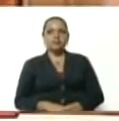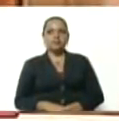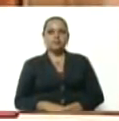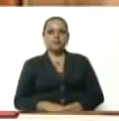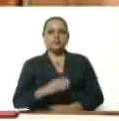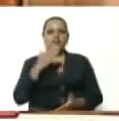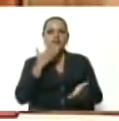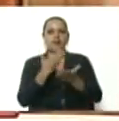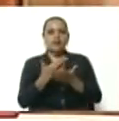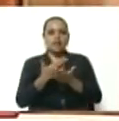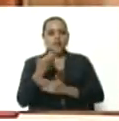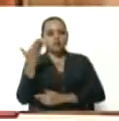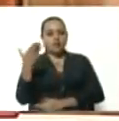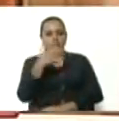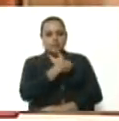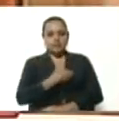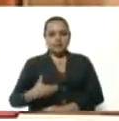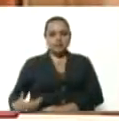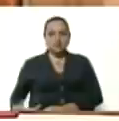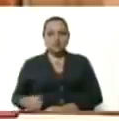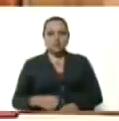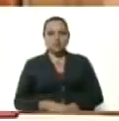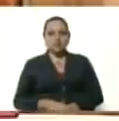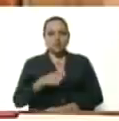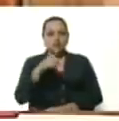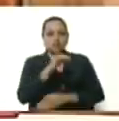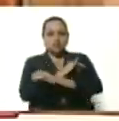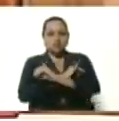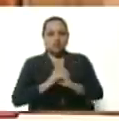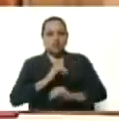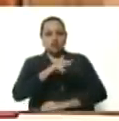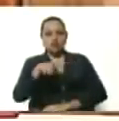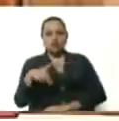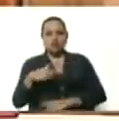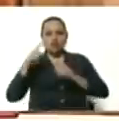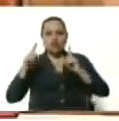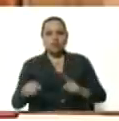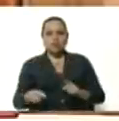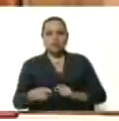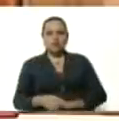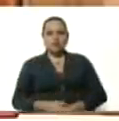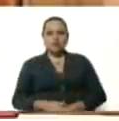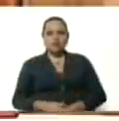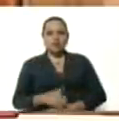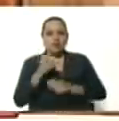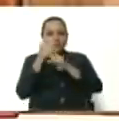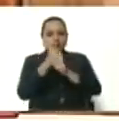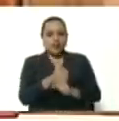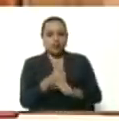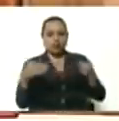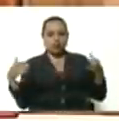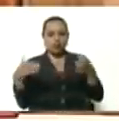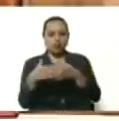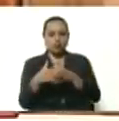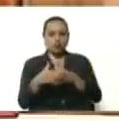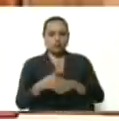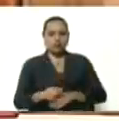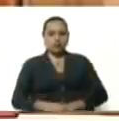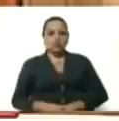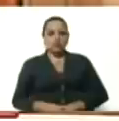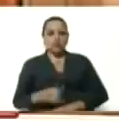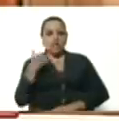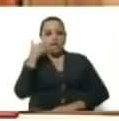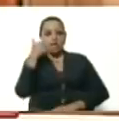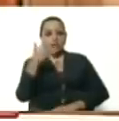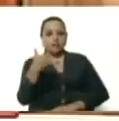Bueno, gracias a usted, presidente. Y con ese cierre, nosotros también estábamos pendientes aquí en la reunión de la locución